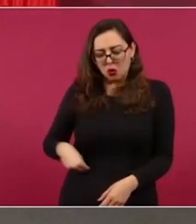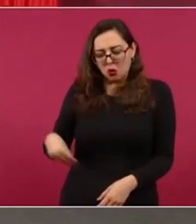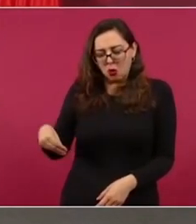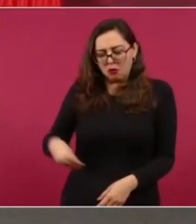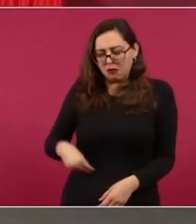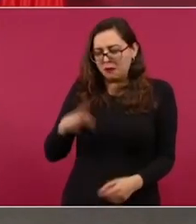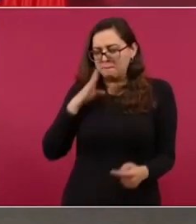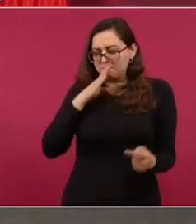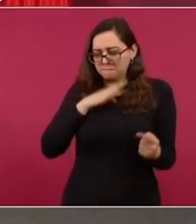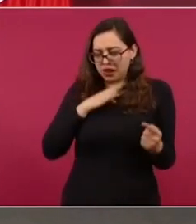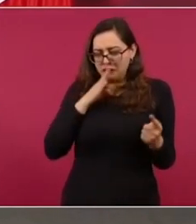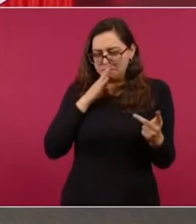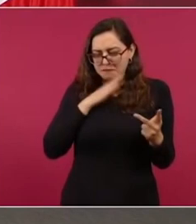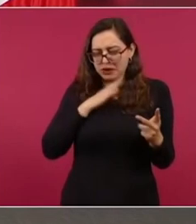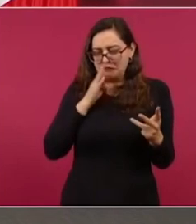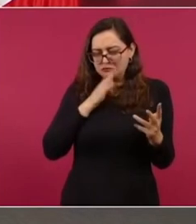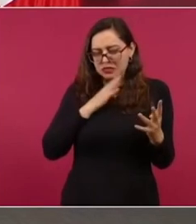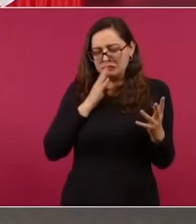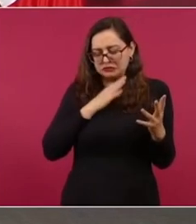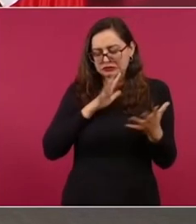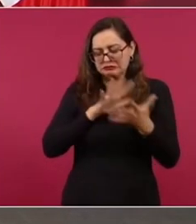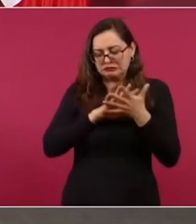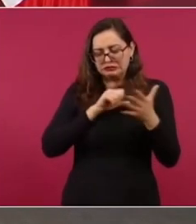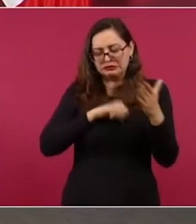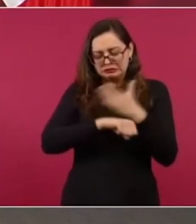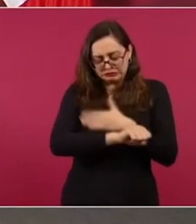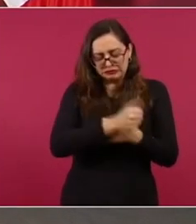hizo un mal.